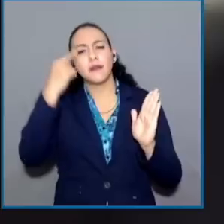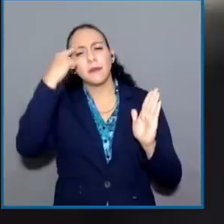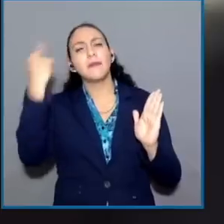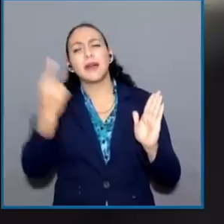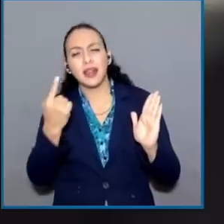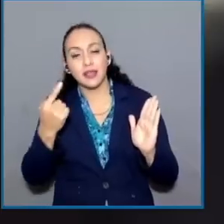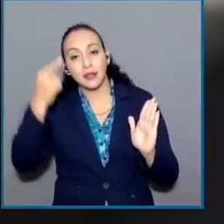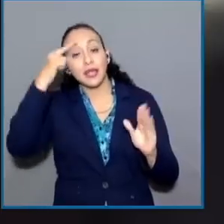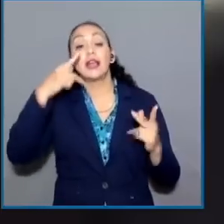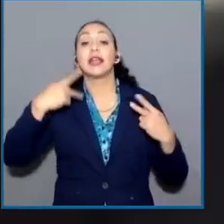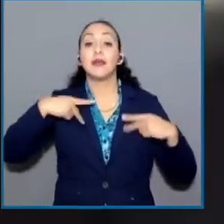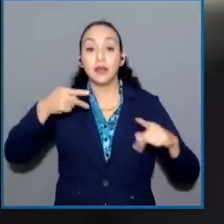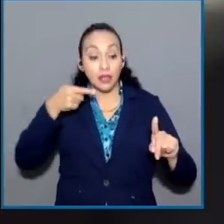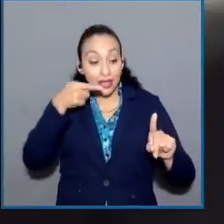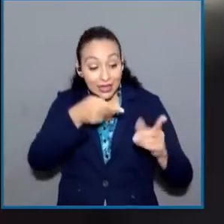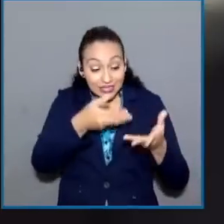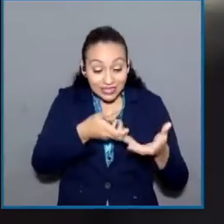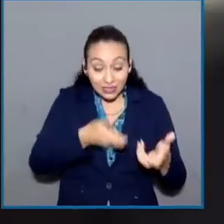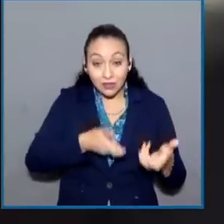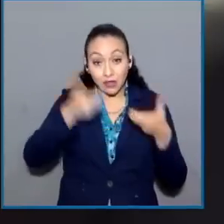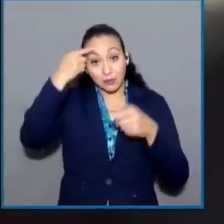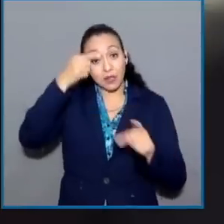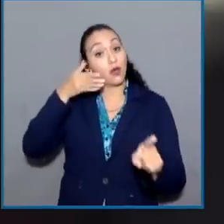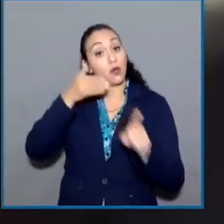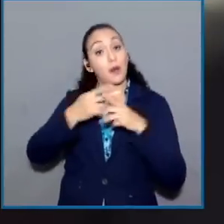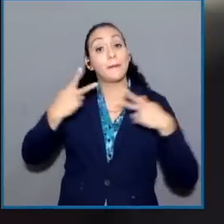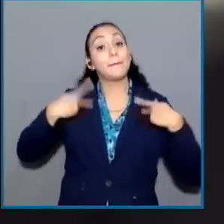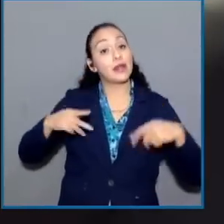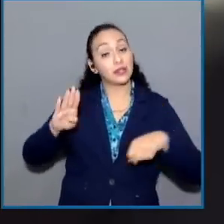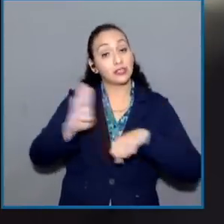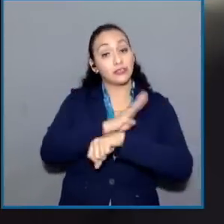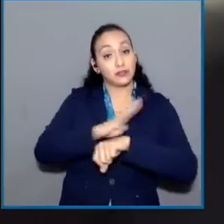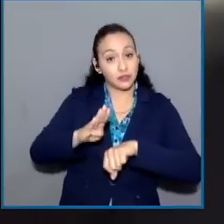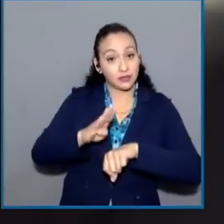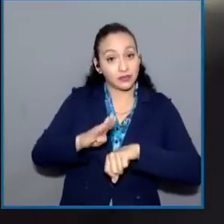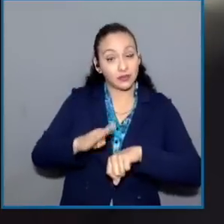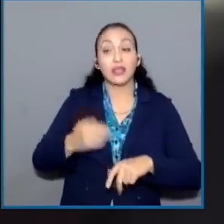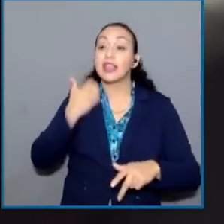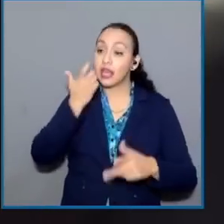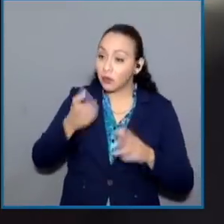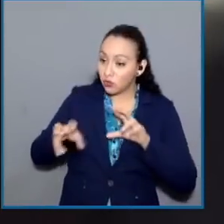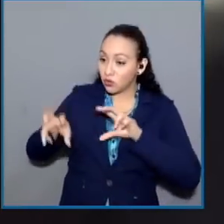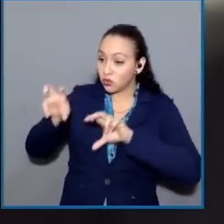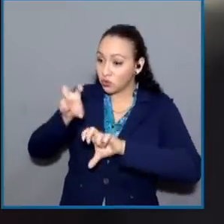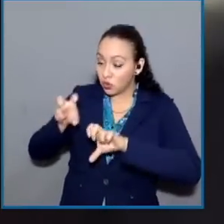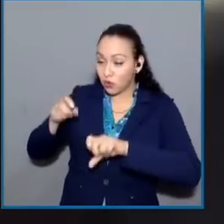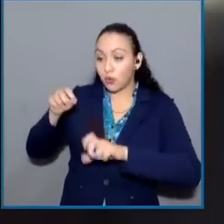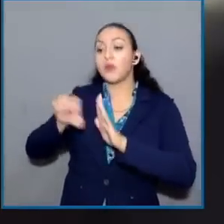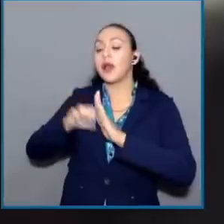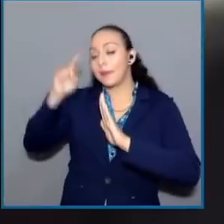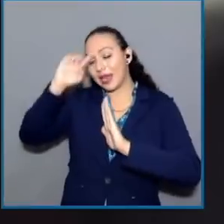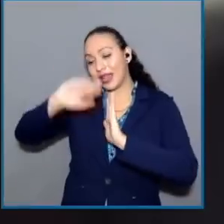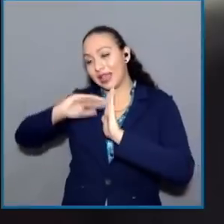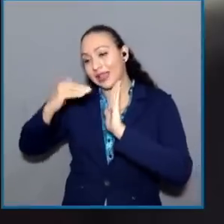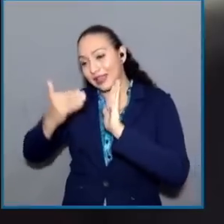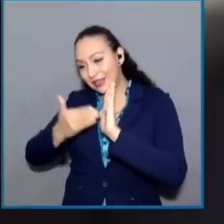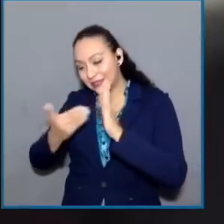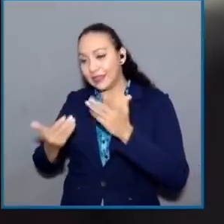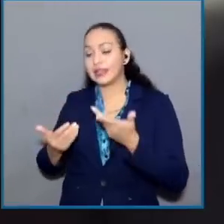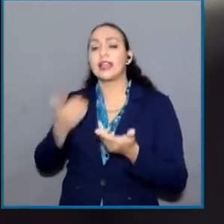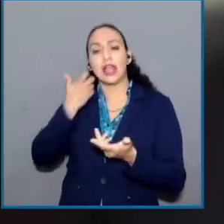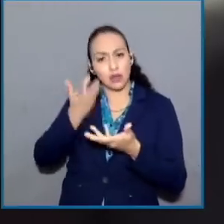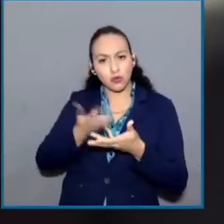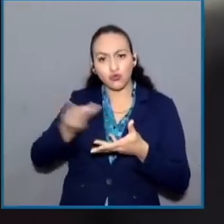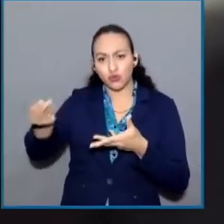de México, impulsar la inversión en sectores estratégicos y reafirmar nuestro